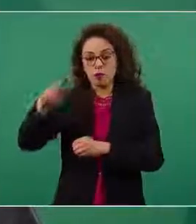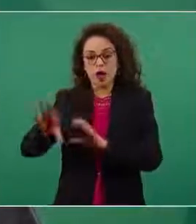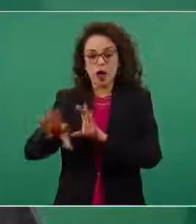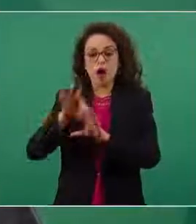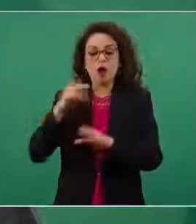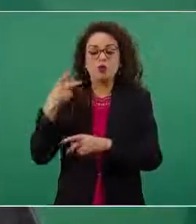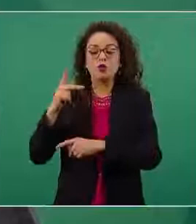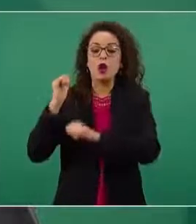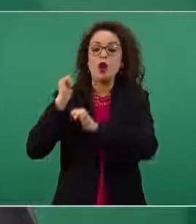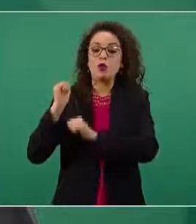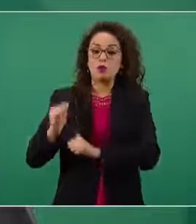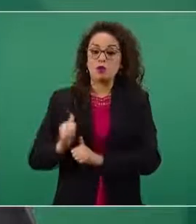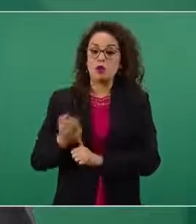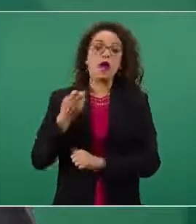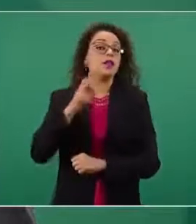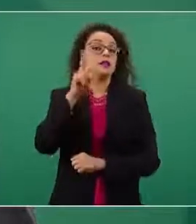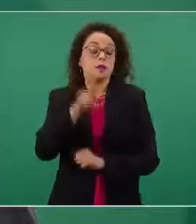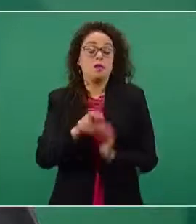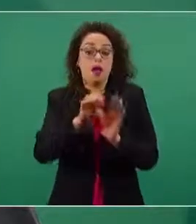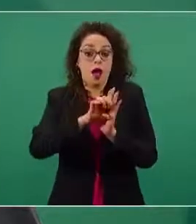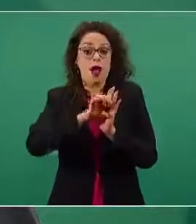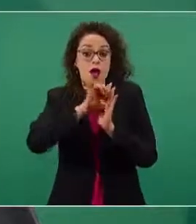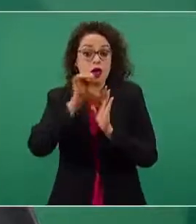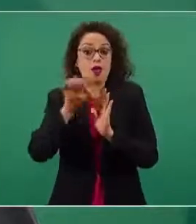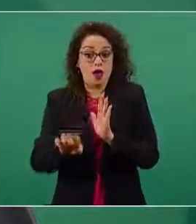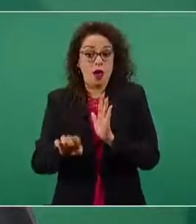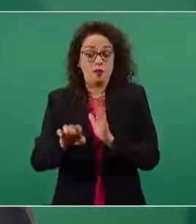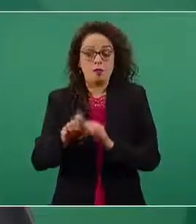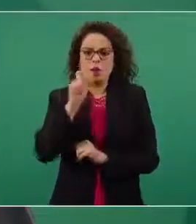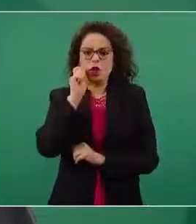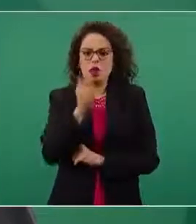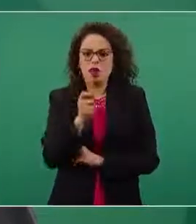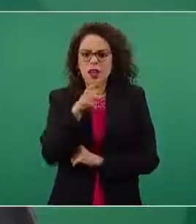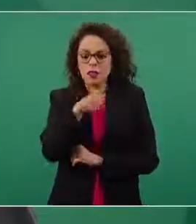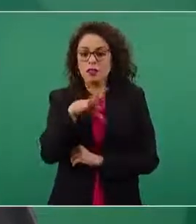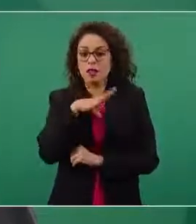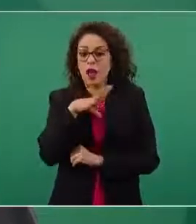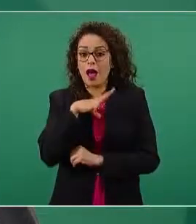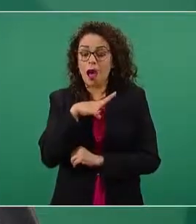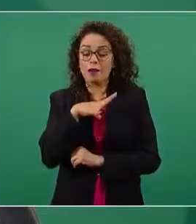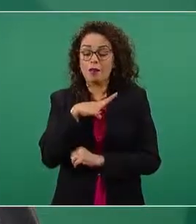ejemplo a seguir de democracia.